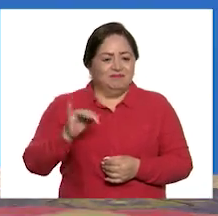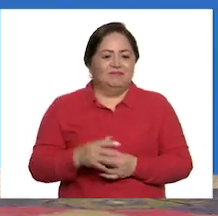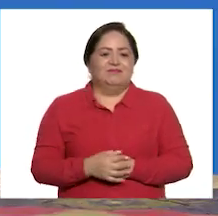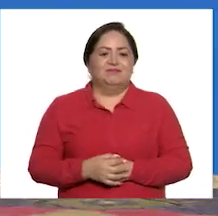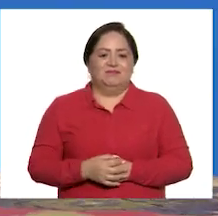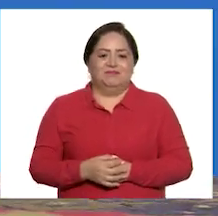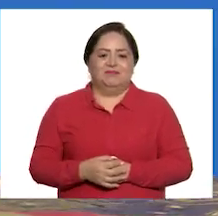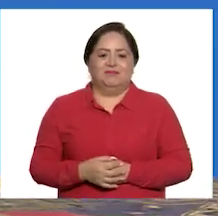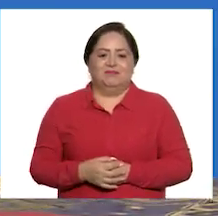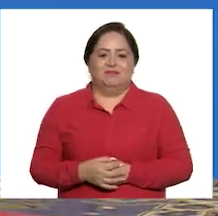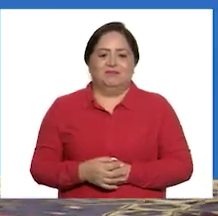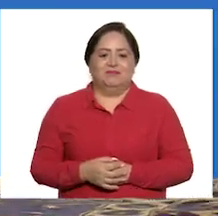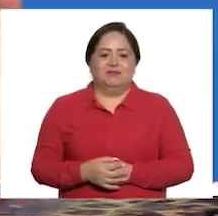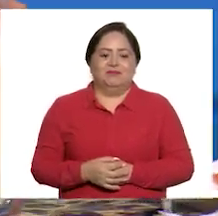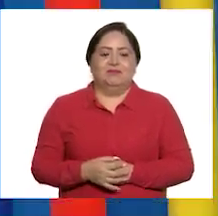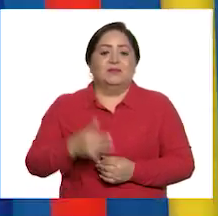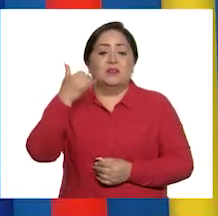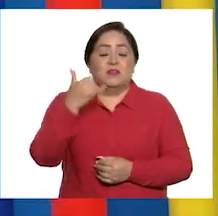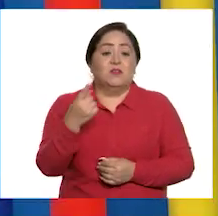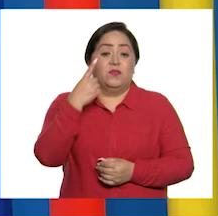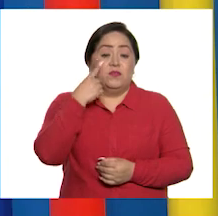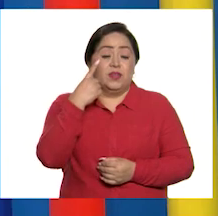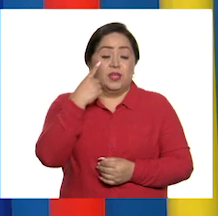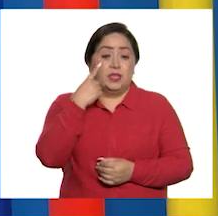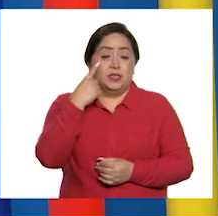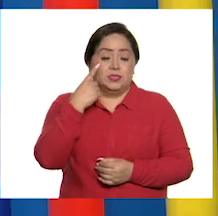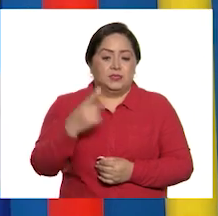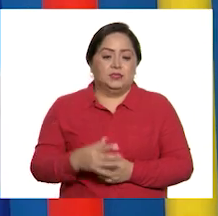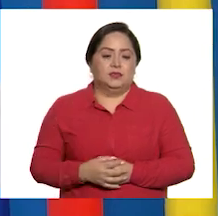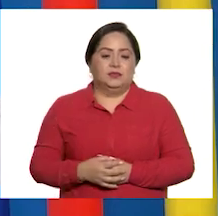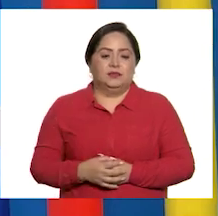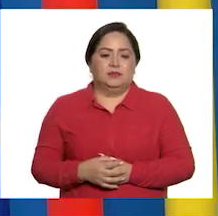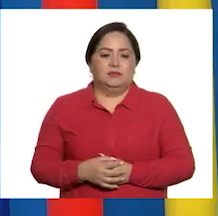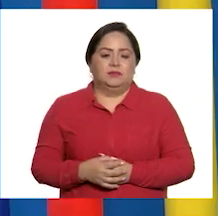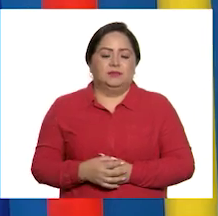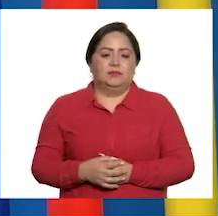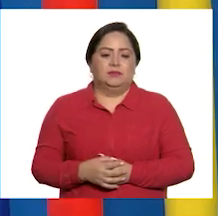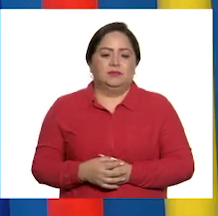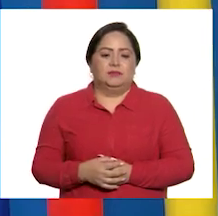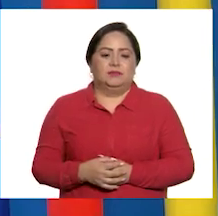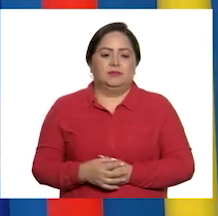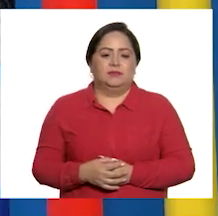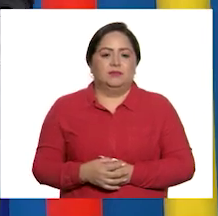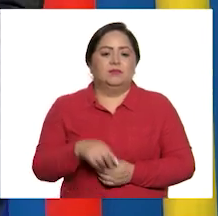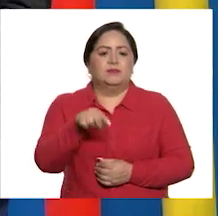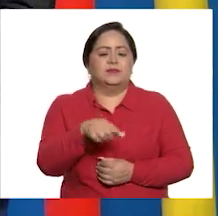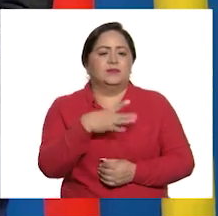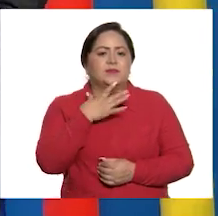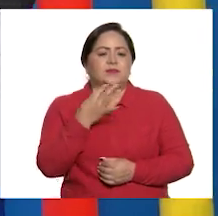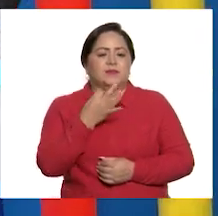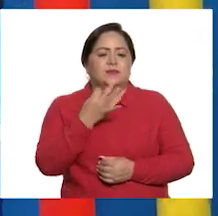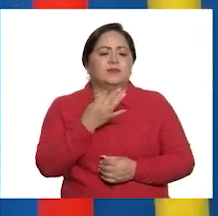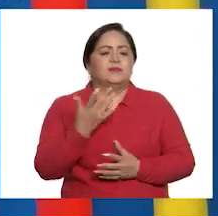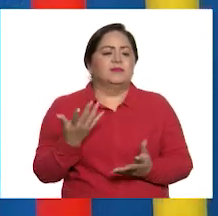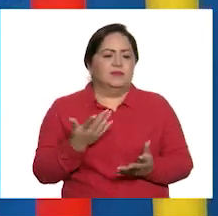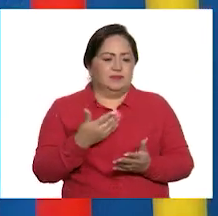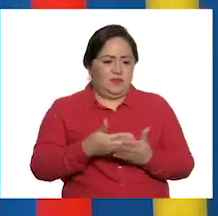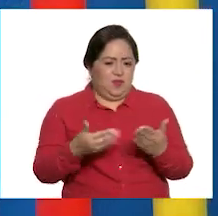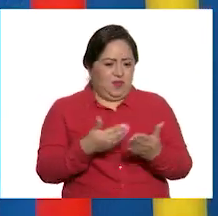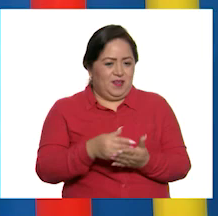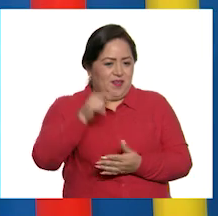bien. Y fíjense. ¿Me permite su vaso, maestro? Claro que sí, adelante. Gracias. ¿Qué se te antoja? ¿Qué le podrías decir? ¿Cómo